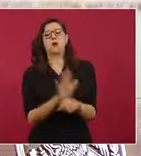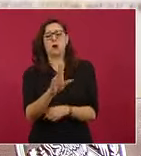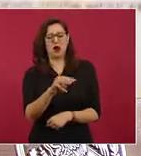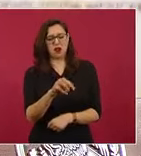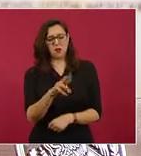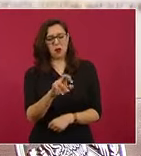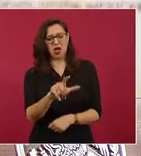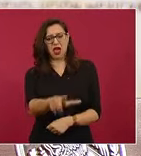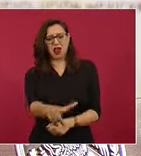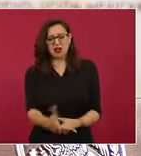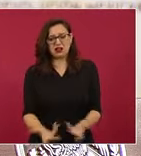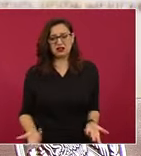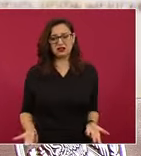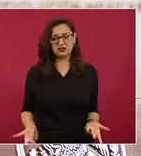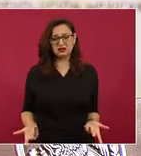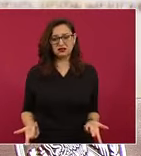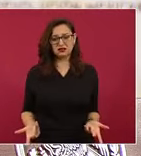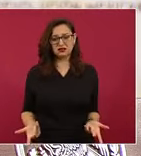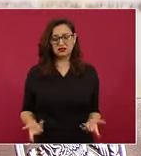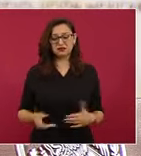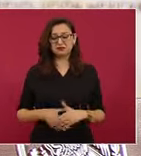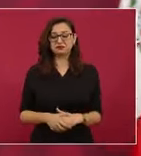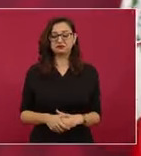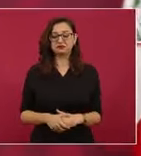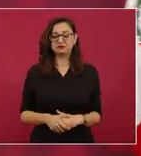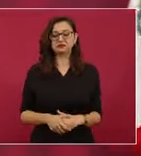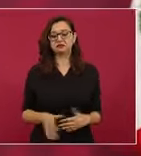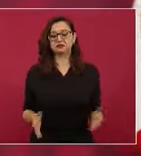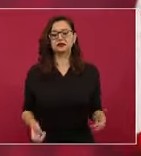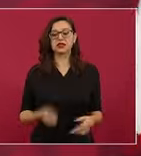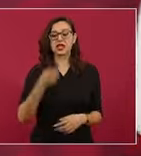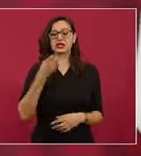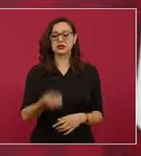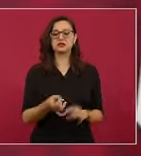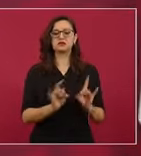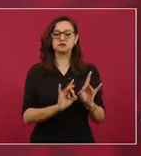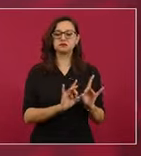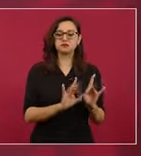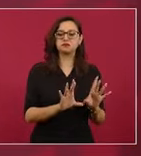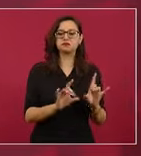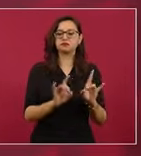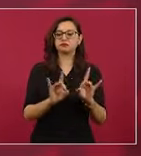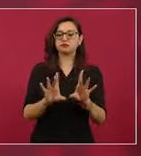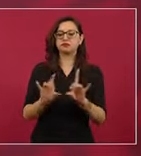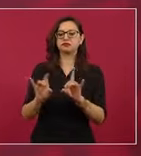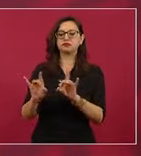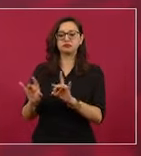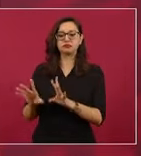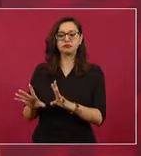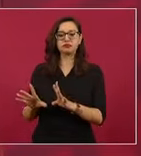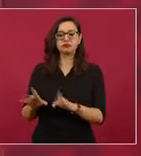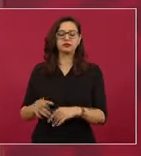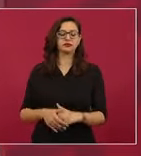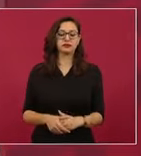Entonces, eso es lo que está sucediendo, pero también no nos